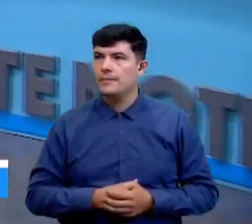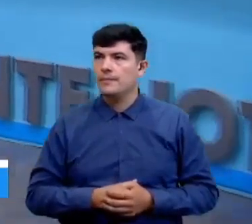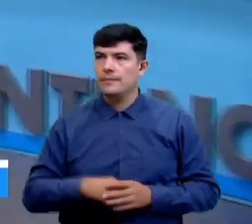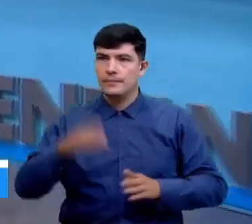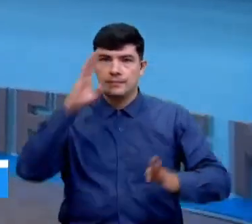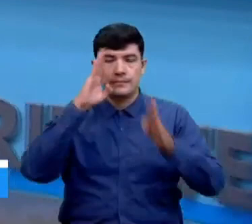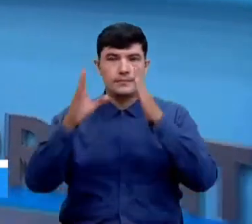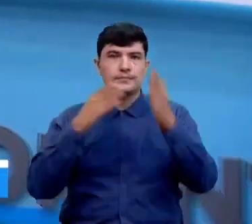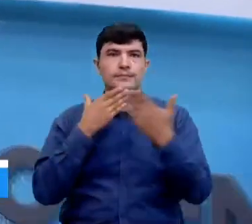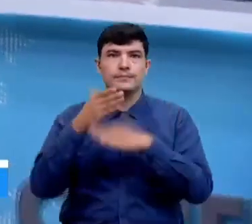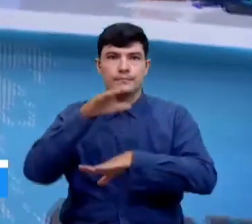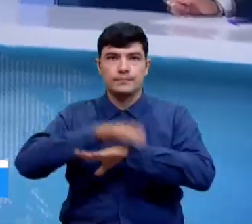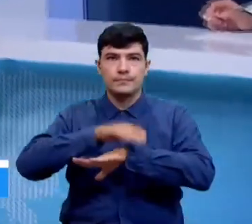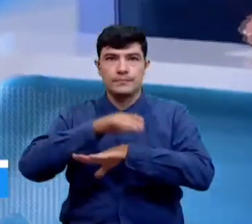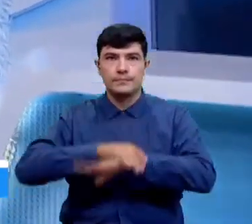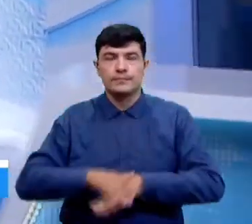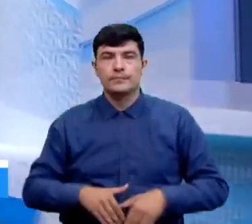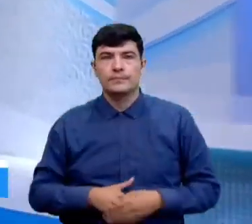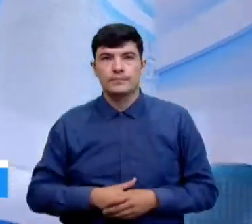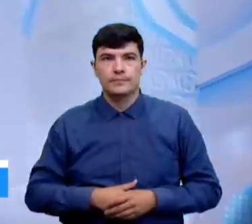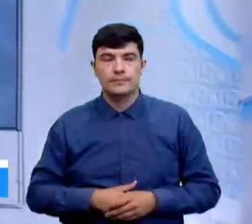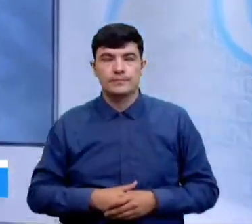tardes compañeros y televidentes